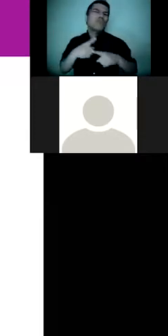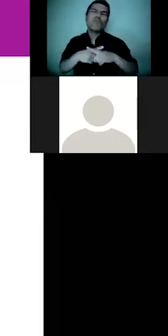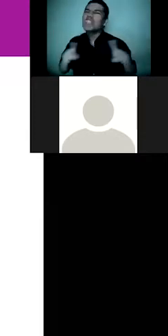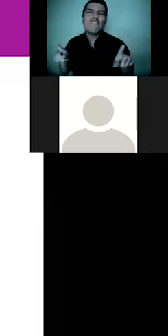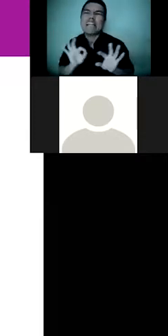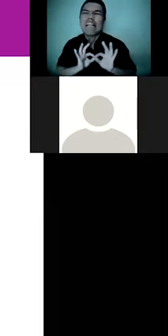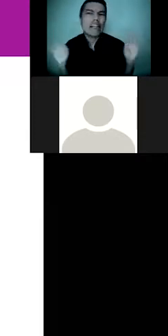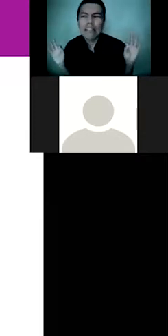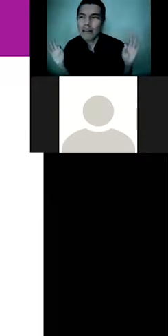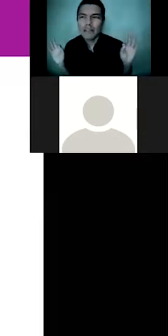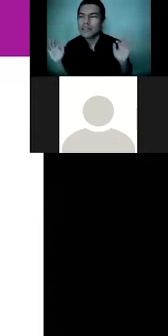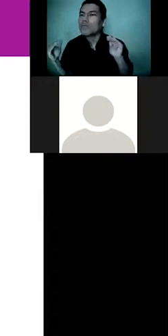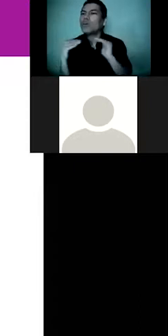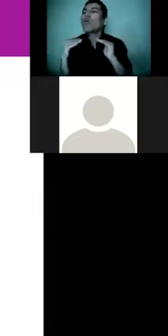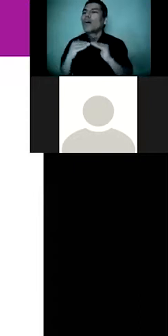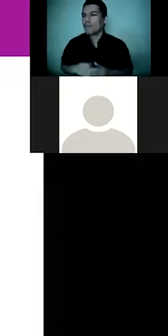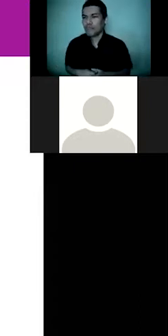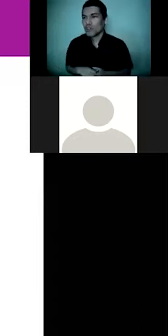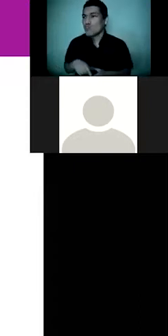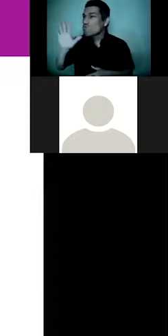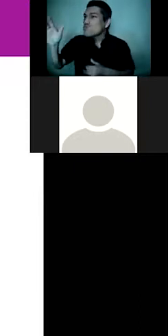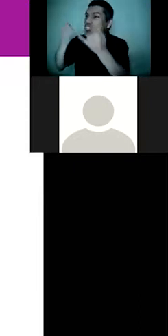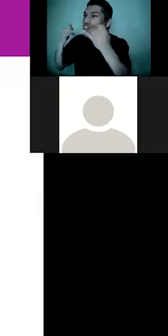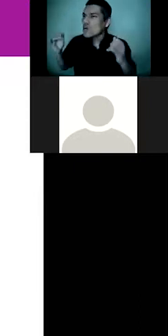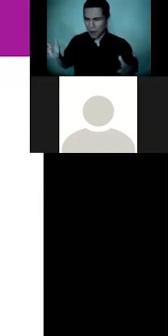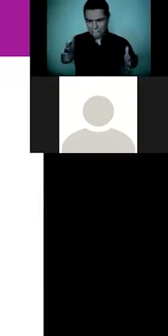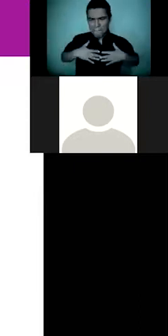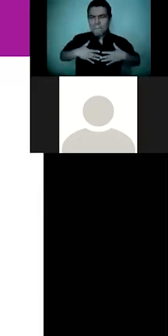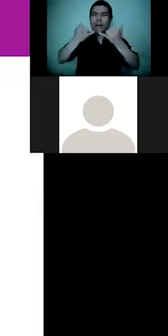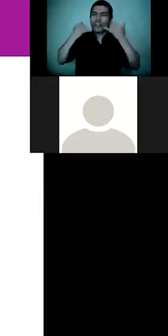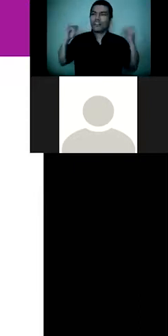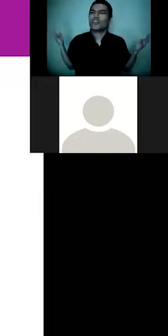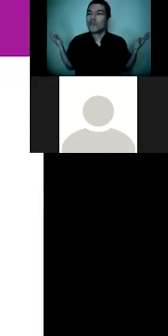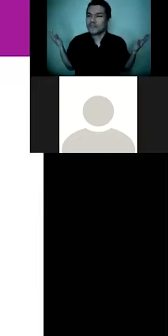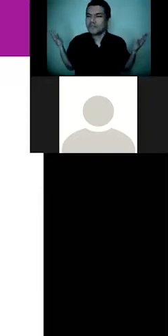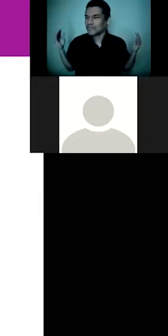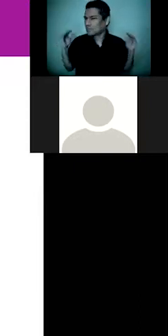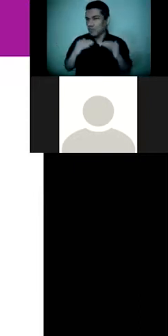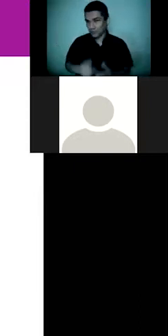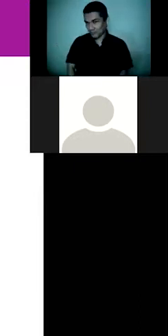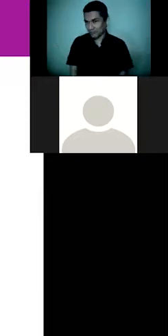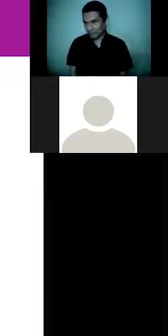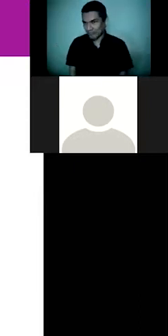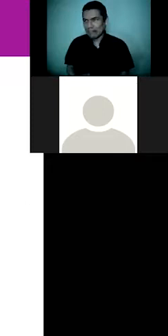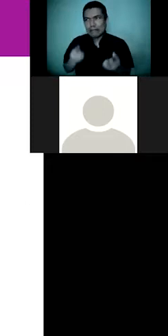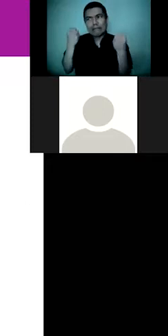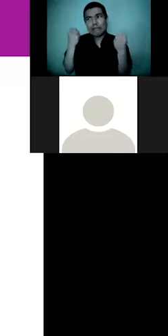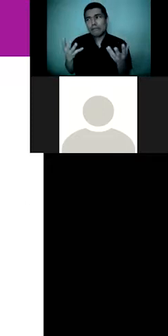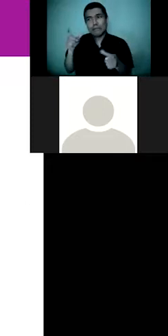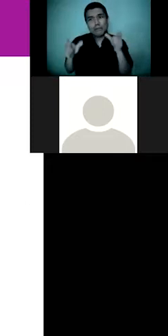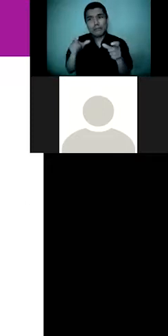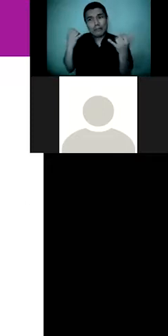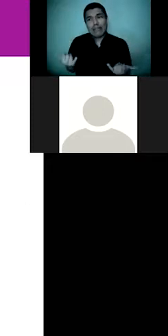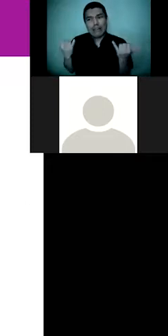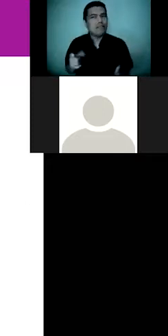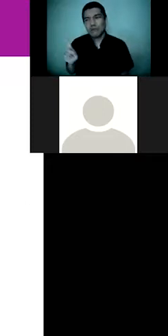¿no? Tenemos lenguas plenas ambas. Somos iguales. Tu idioma, yo tengo mi idioma. Somos iguales,